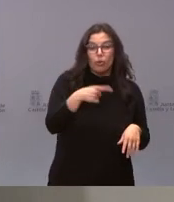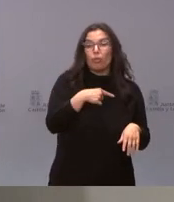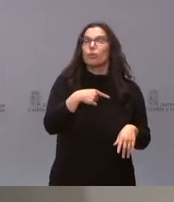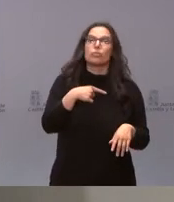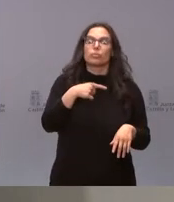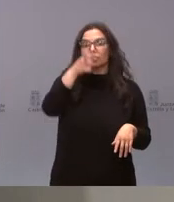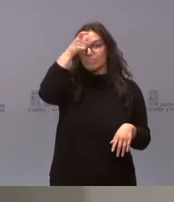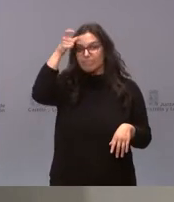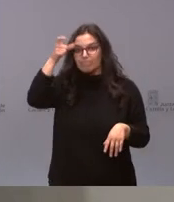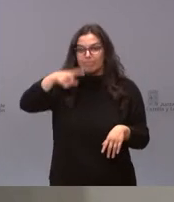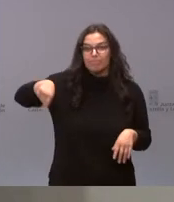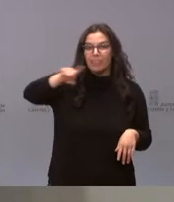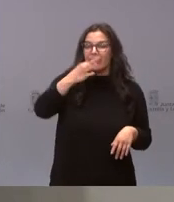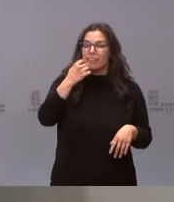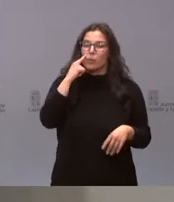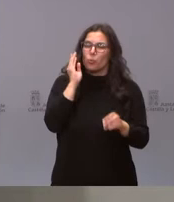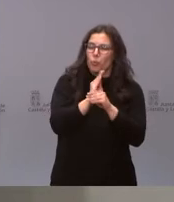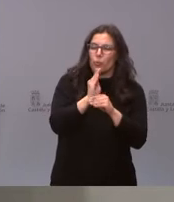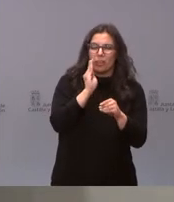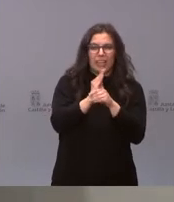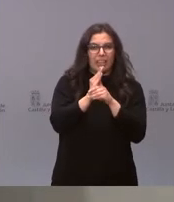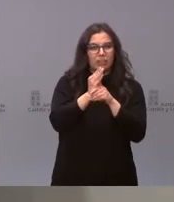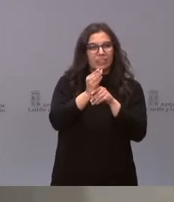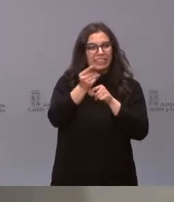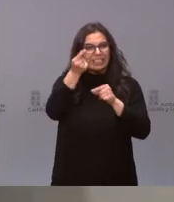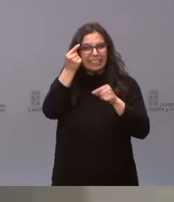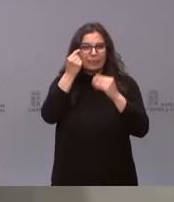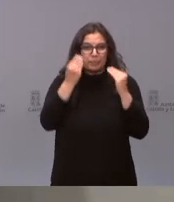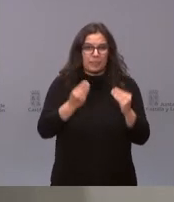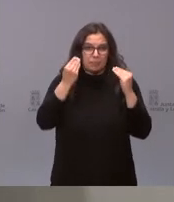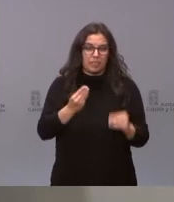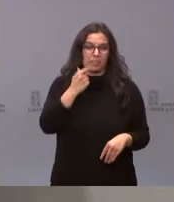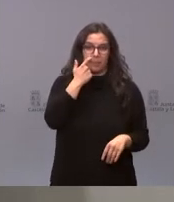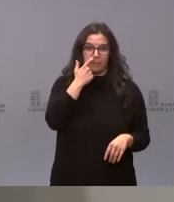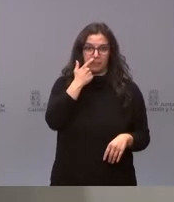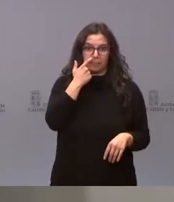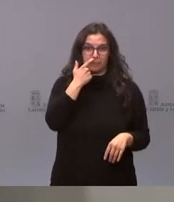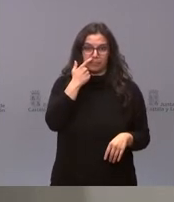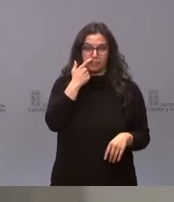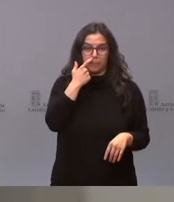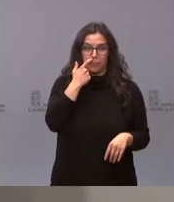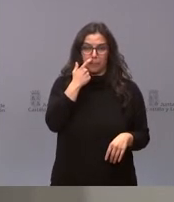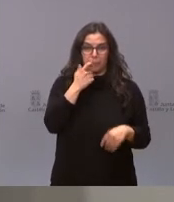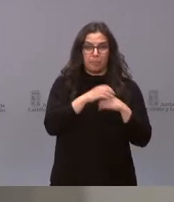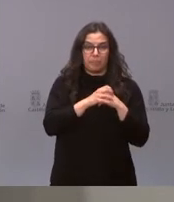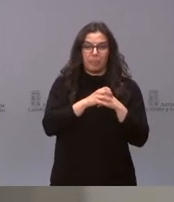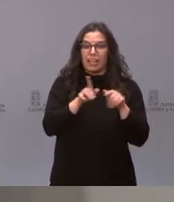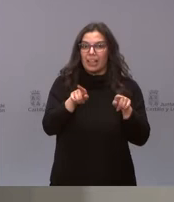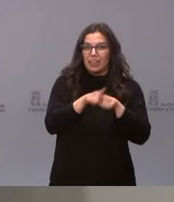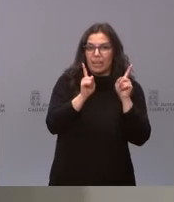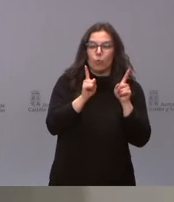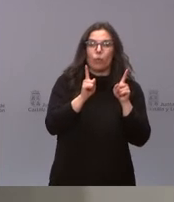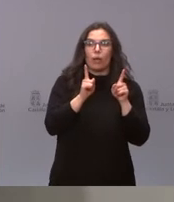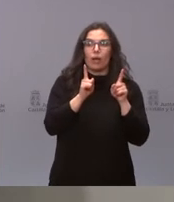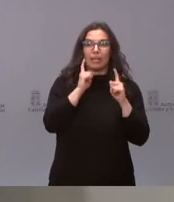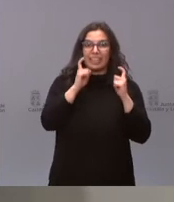se tienen que extremar las medidas de prevención y de protección hay que ser muy cuidadosos tanto si estamos intentando